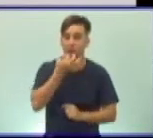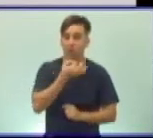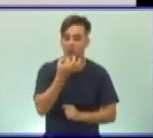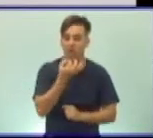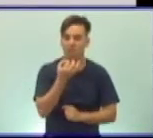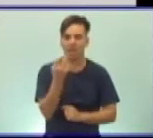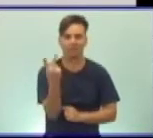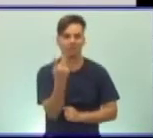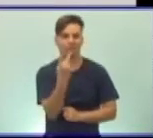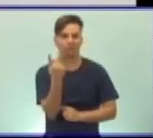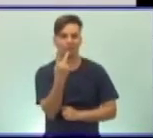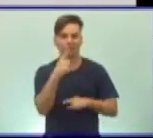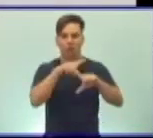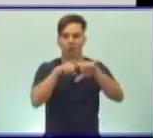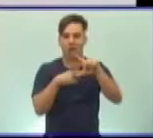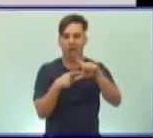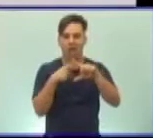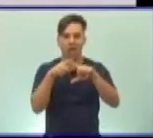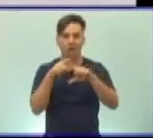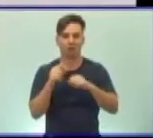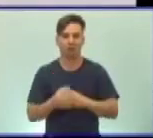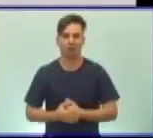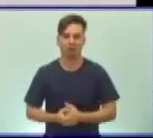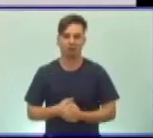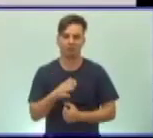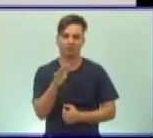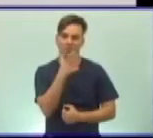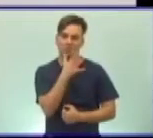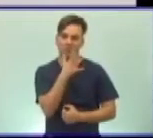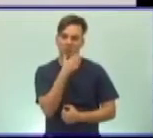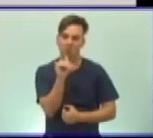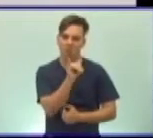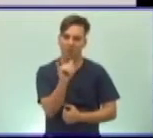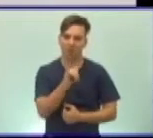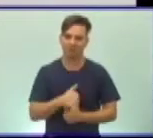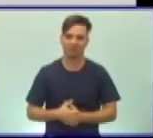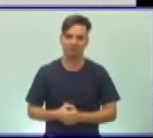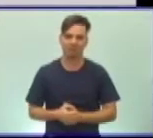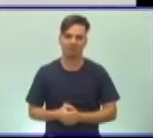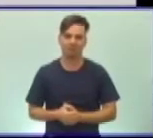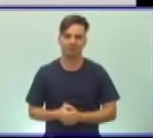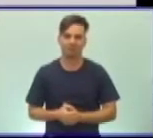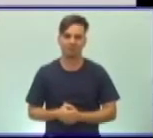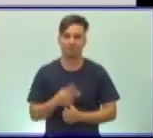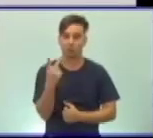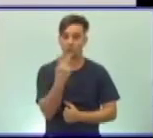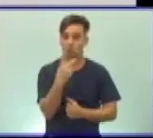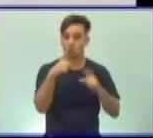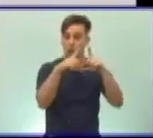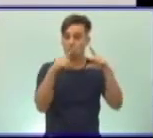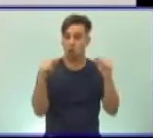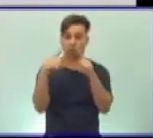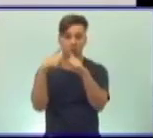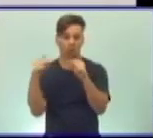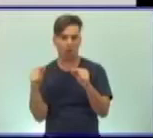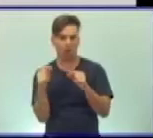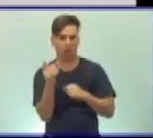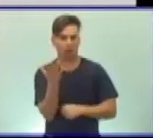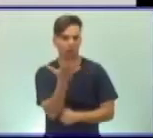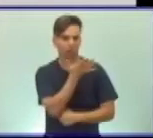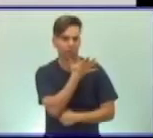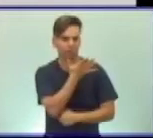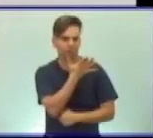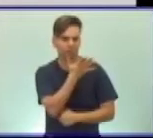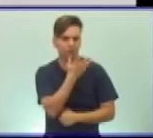respectivamente iguales. Dos triángulos son semejantes cuando tienen solo dos ángulos respectivamente